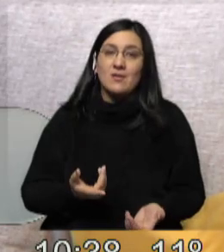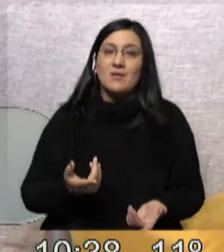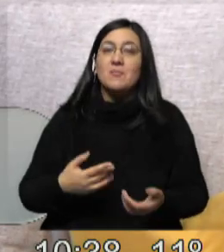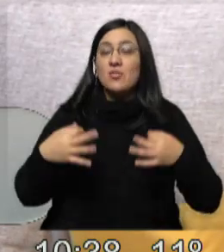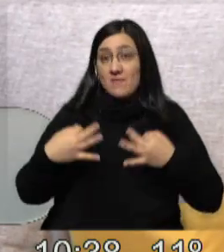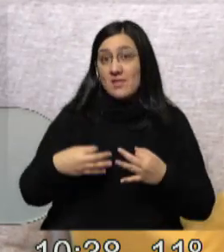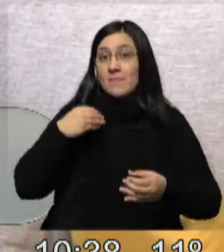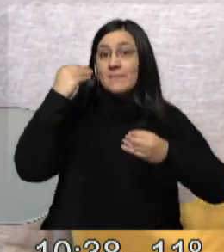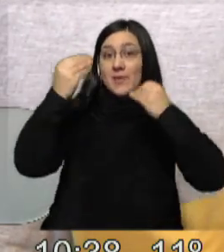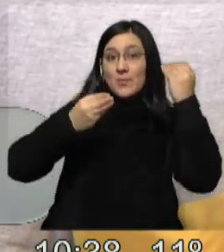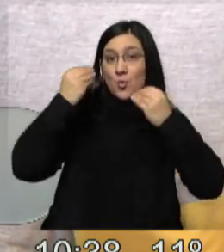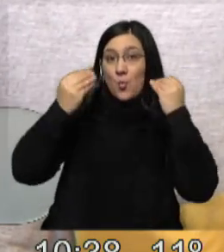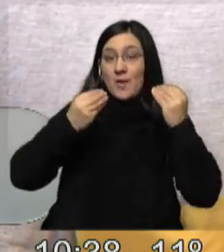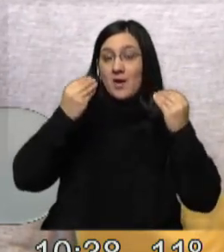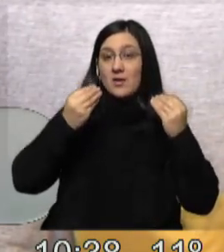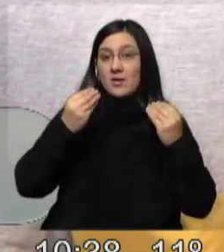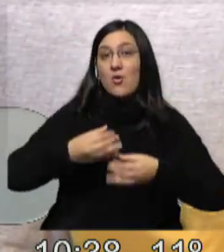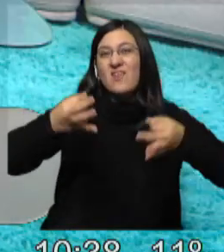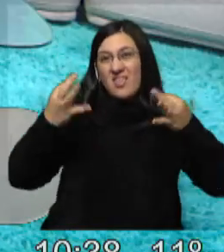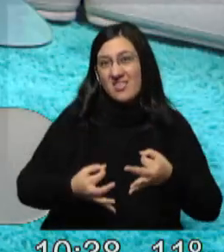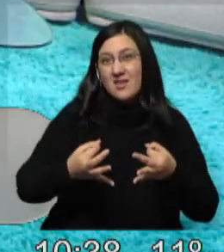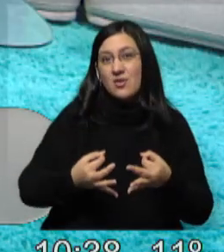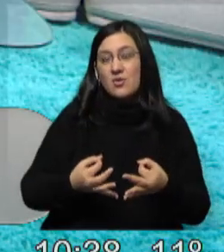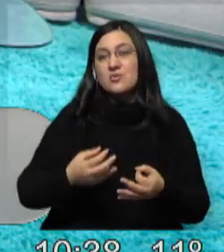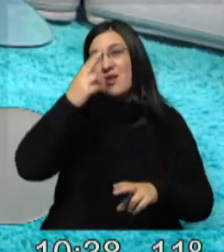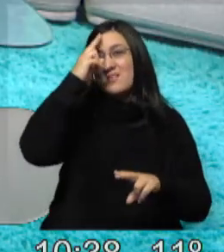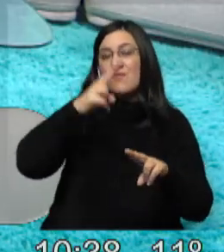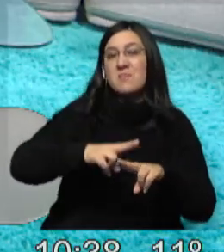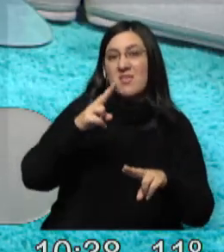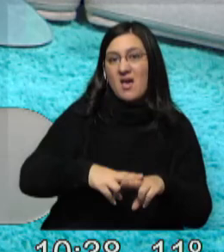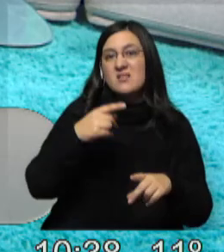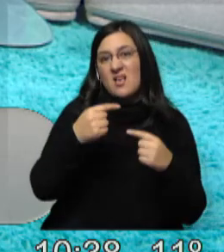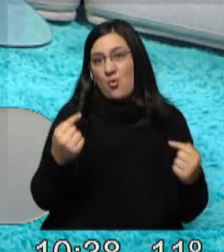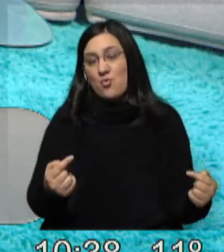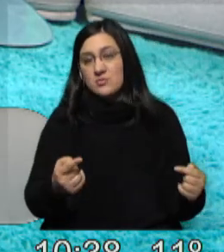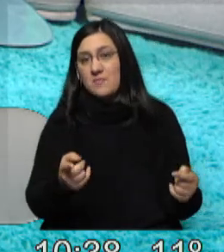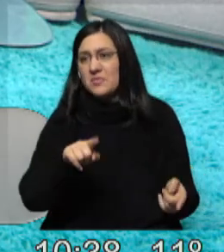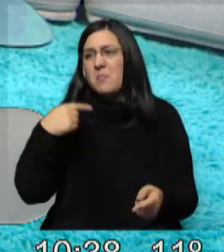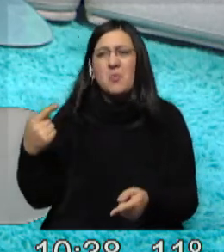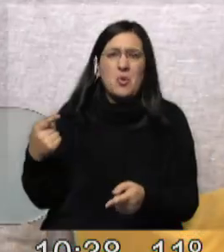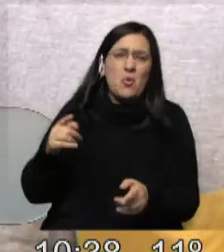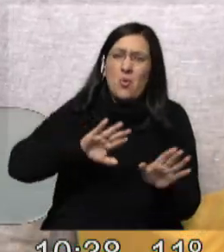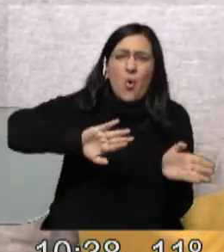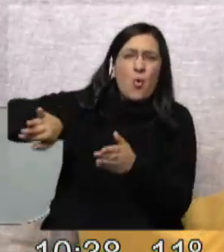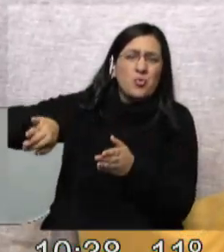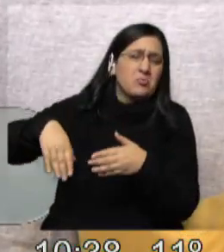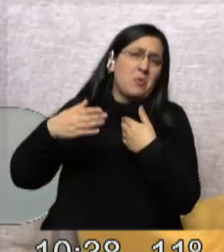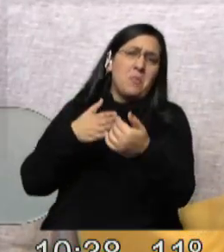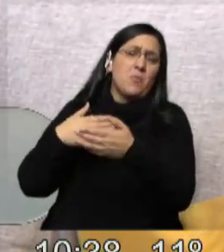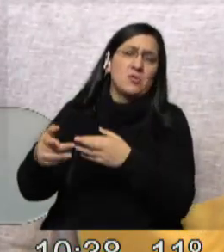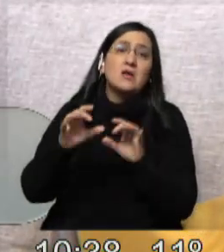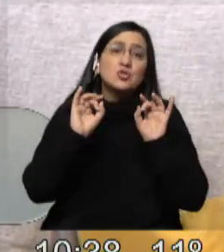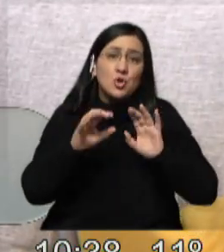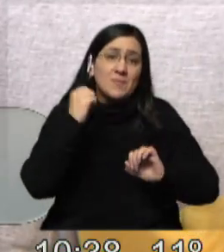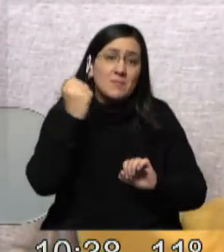Realmente me preocupa lo verdadero que son las enfermedades, esas cosas. Saliendo de ahí, después lo demás es como que me resbala y siempre